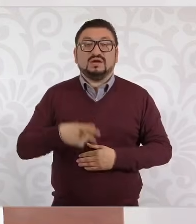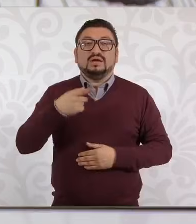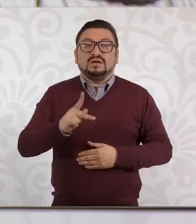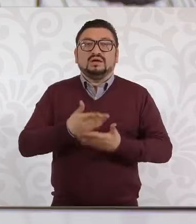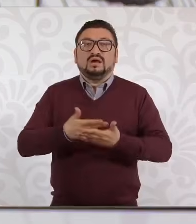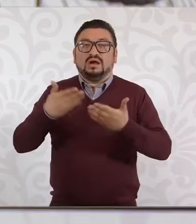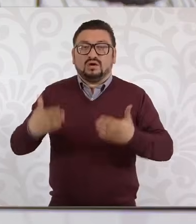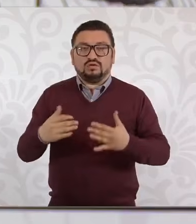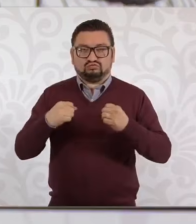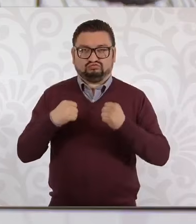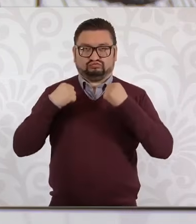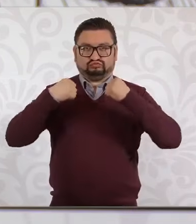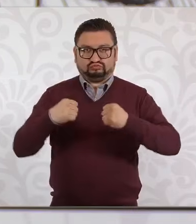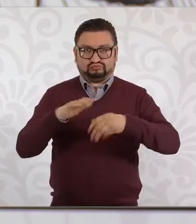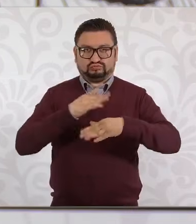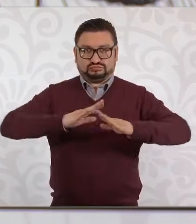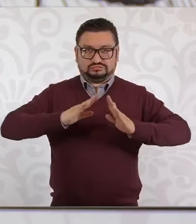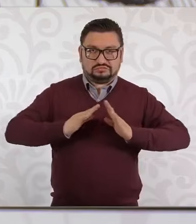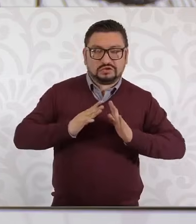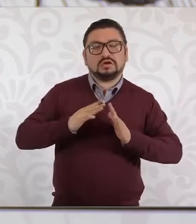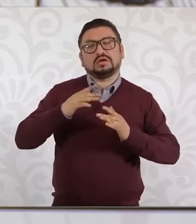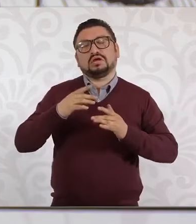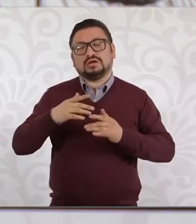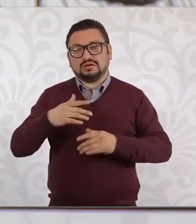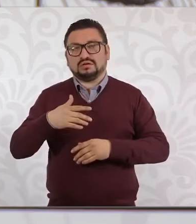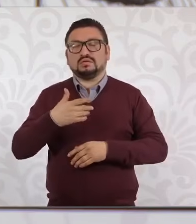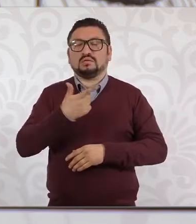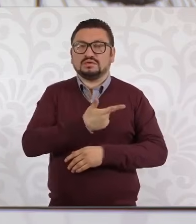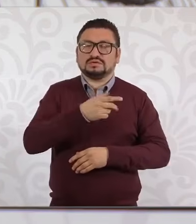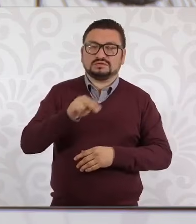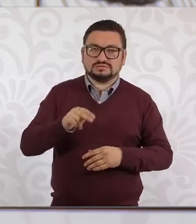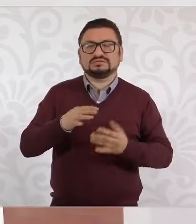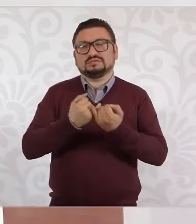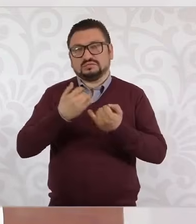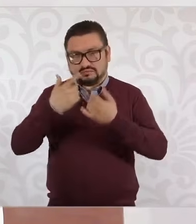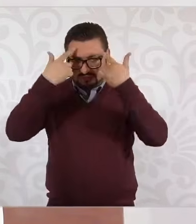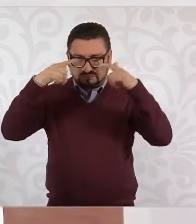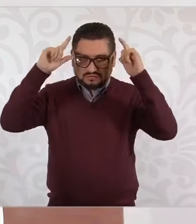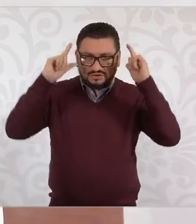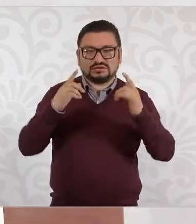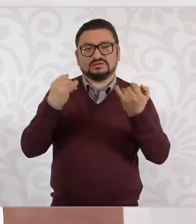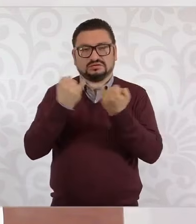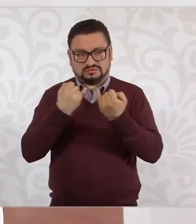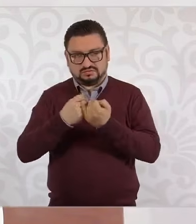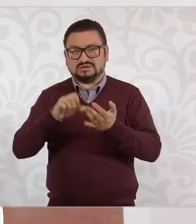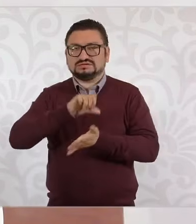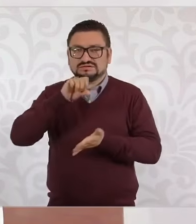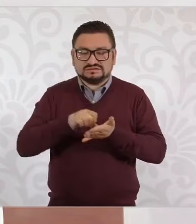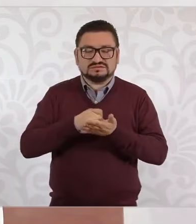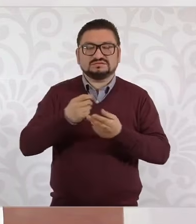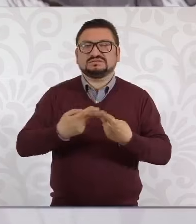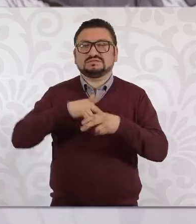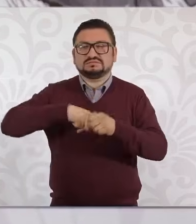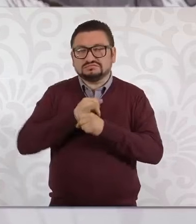estamos reforzados porque tenemos a la Defensa, a la Guardia Nacional y a la Marina, e incluso al Centro Nacional de